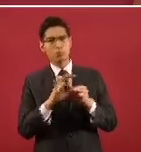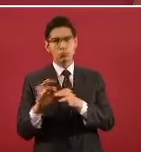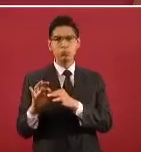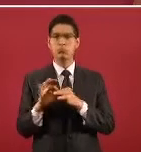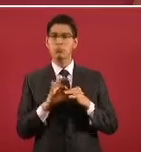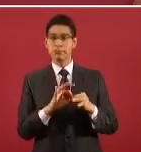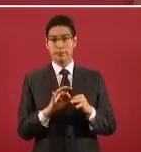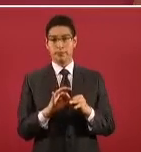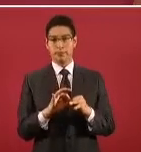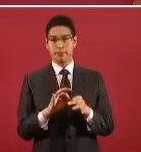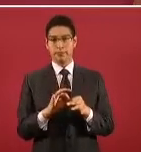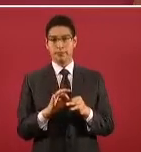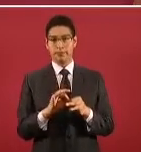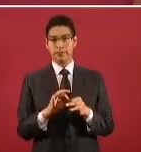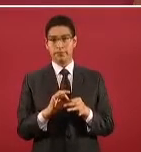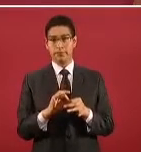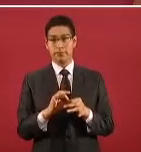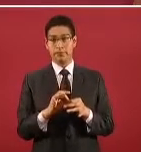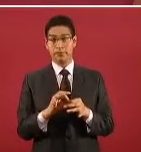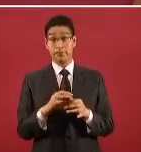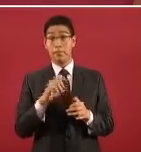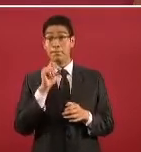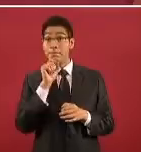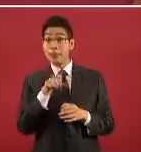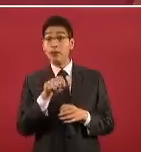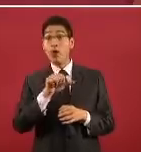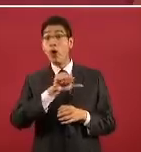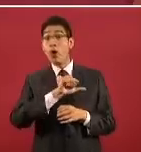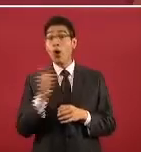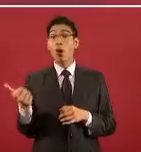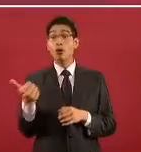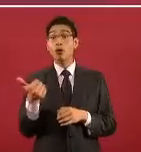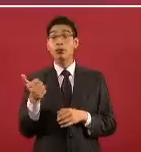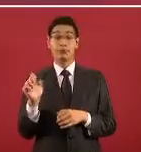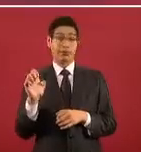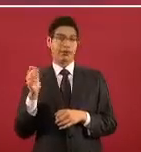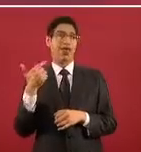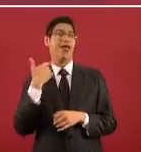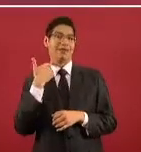y están los otros expresidentes,